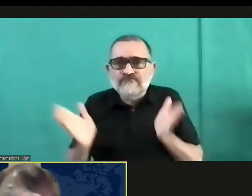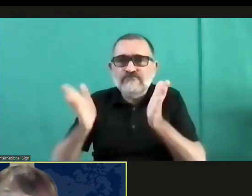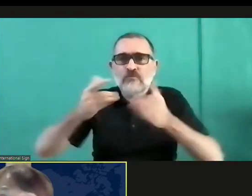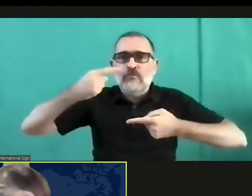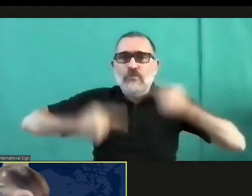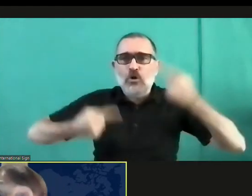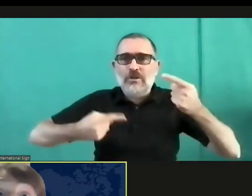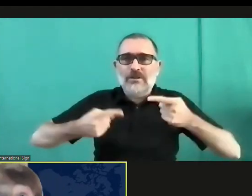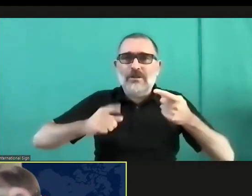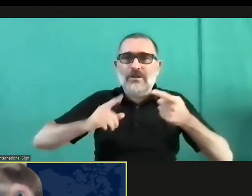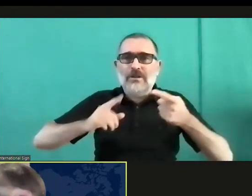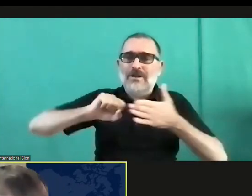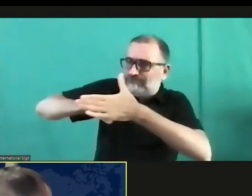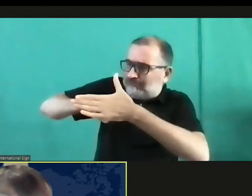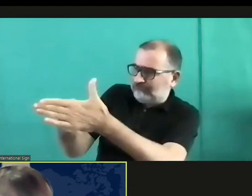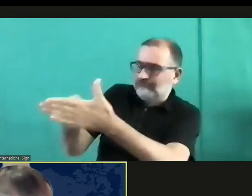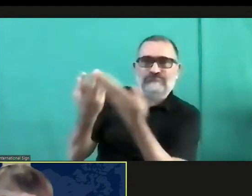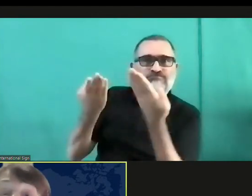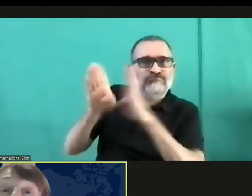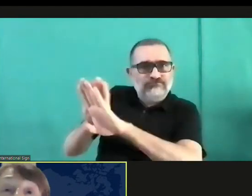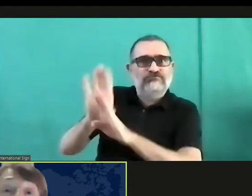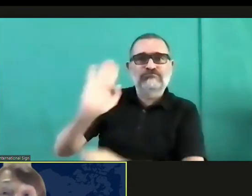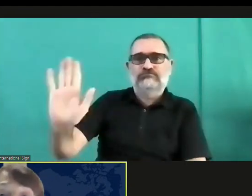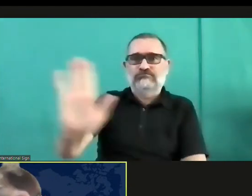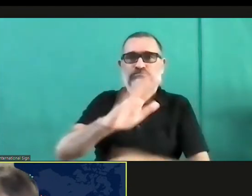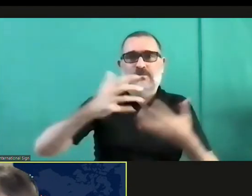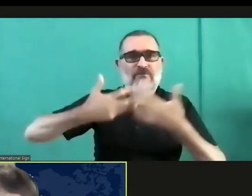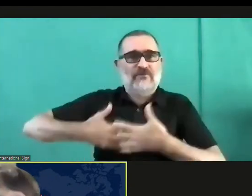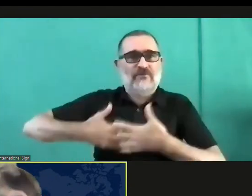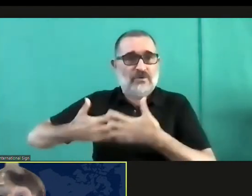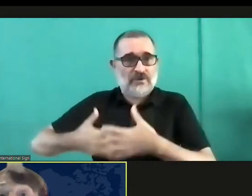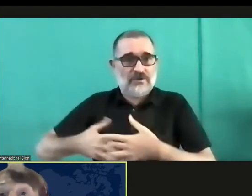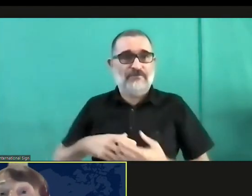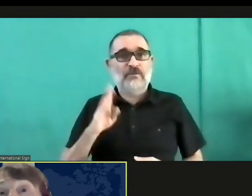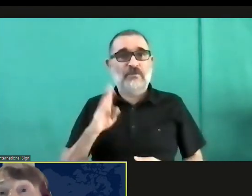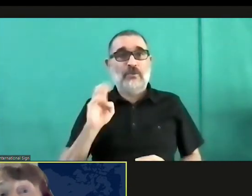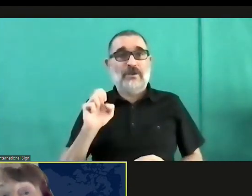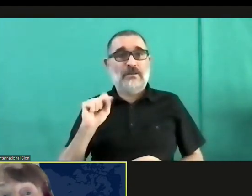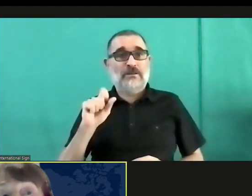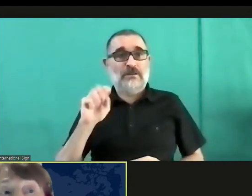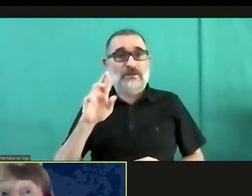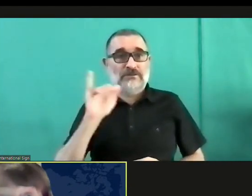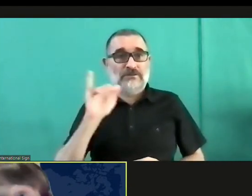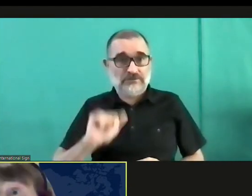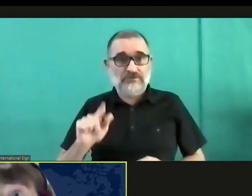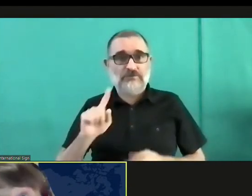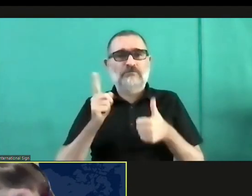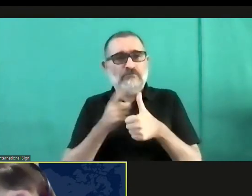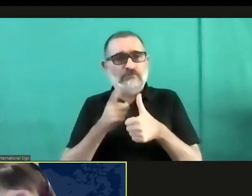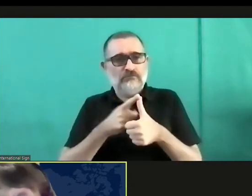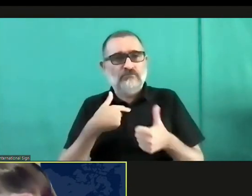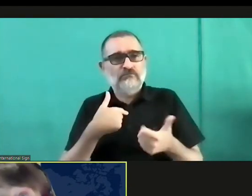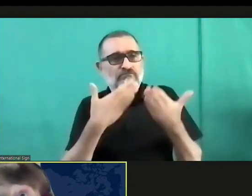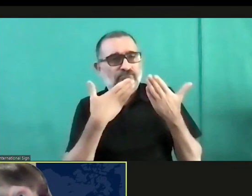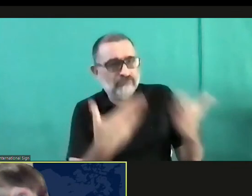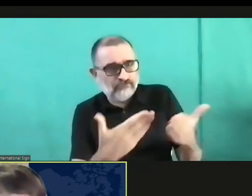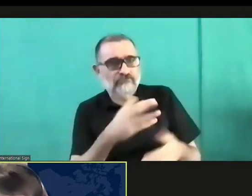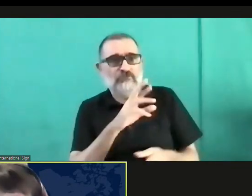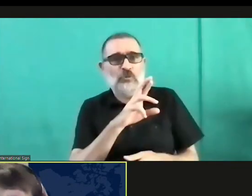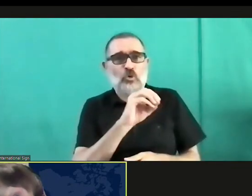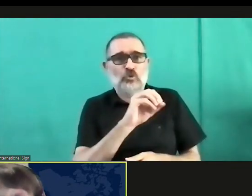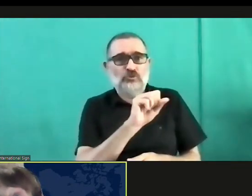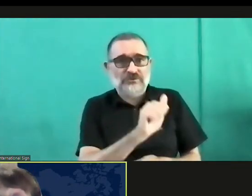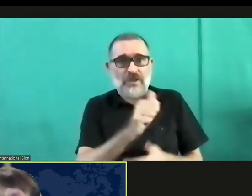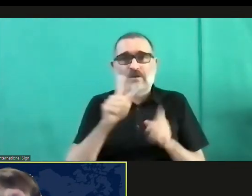pequeña reseña de donde estábamos y dónde estamos ahora porque nos permite ver el gran crecimiento y